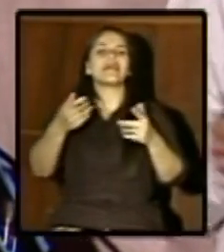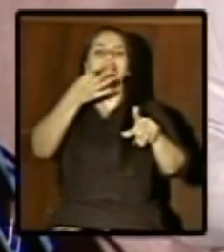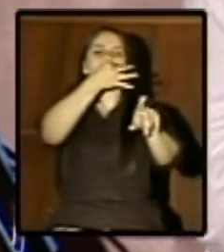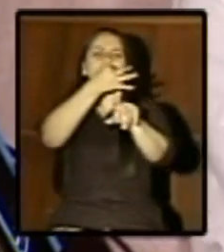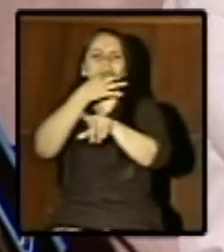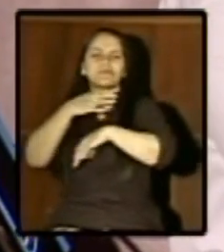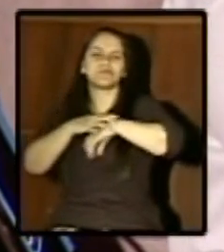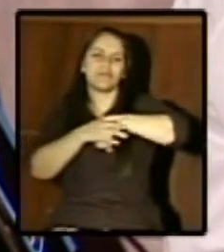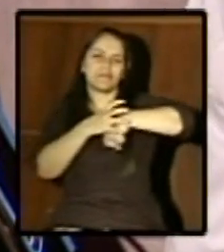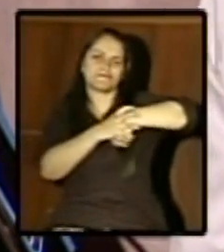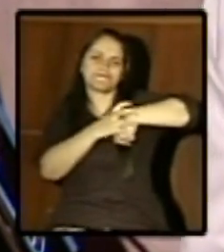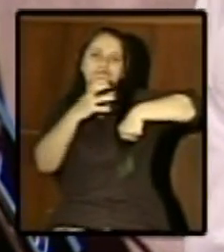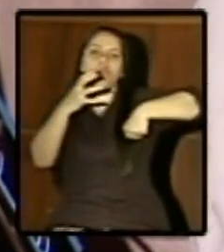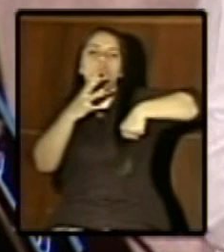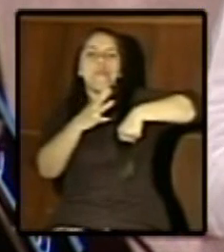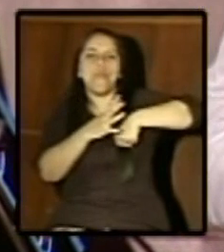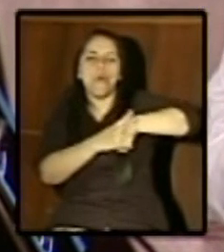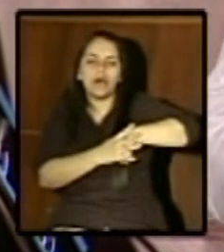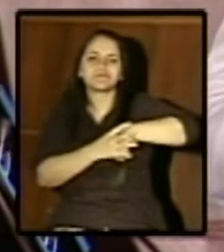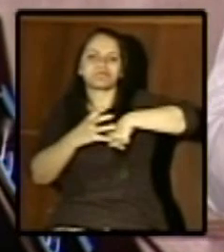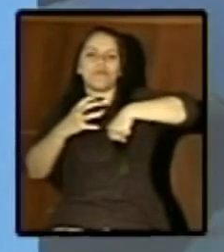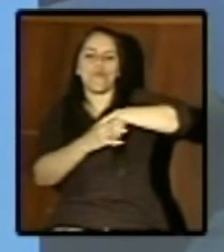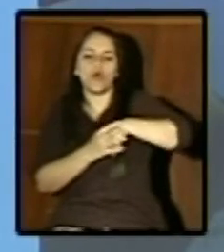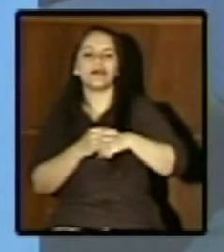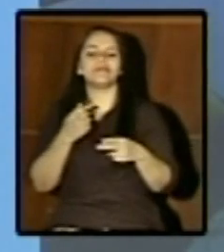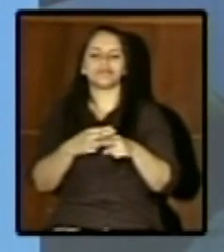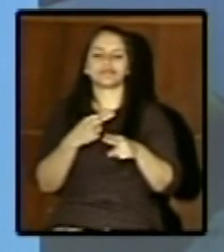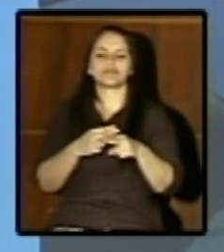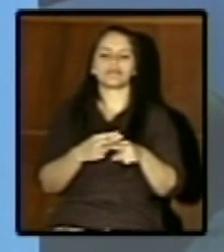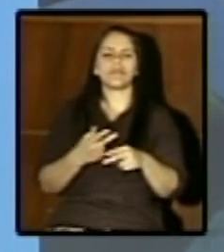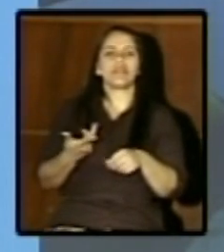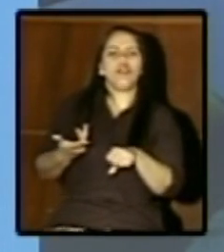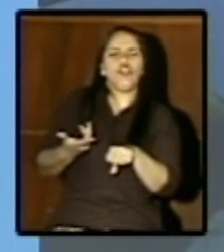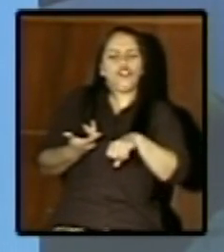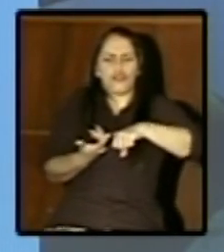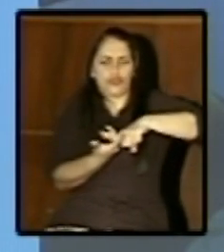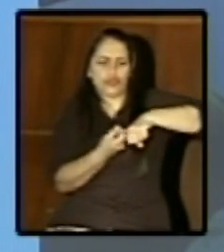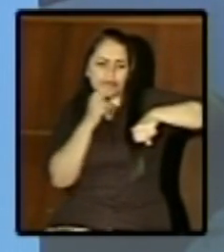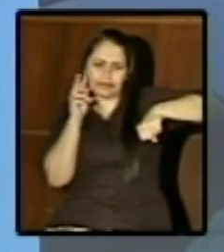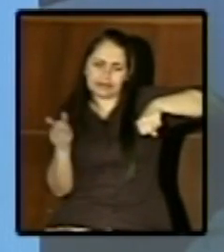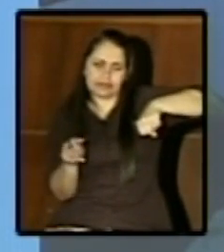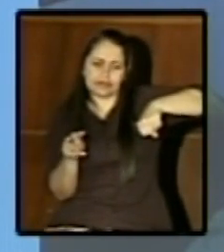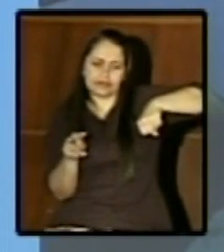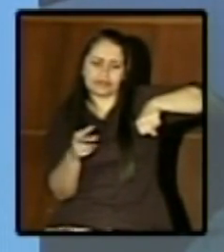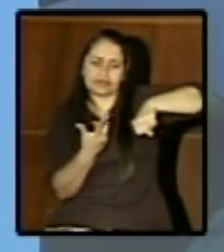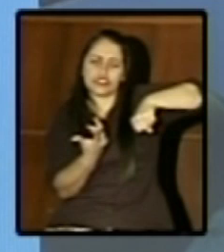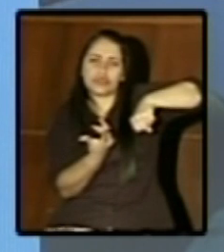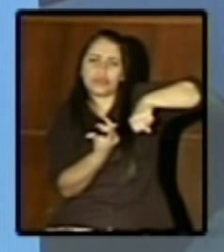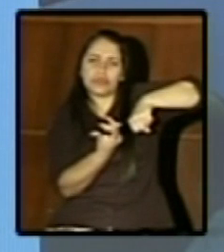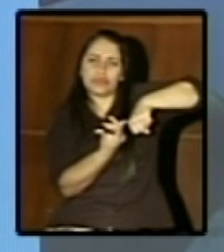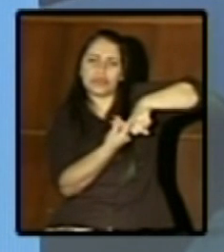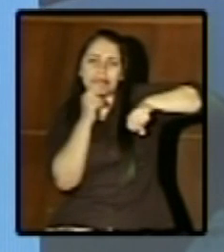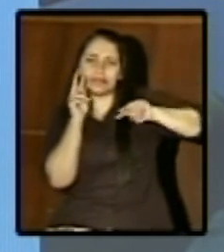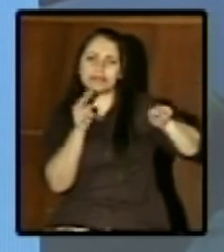entran todos los antiinflamatorios que conocemos. AINES se llama a los antiinflamatorios no esteroideos, eso es una